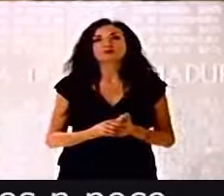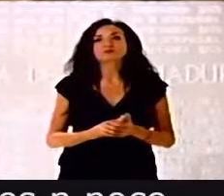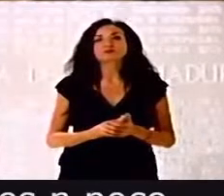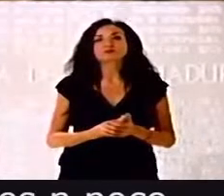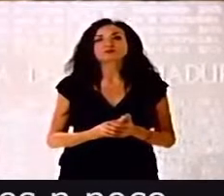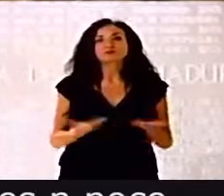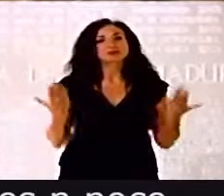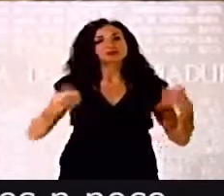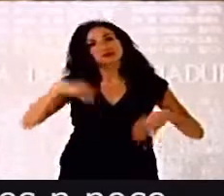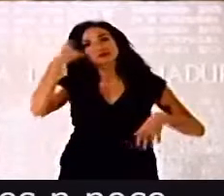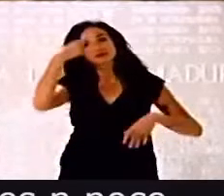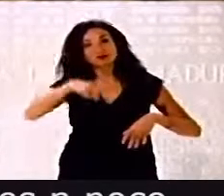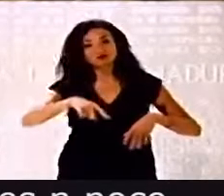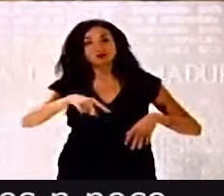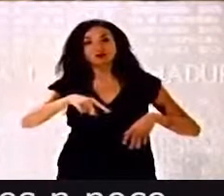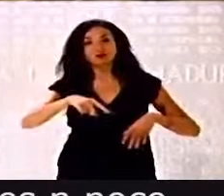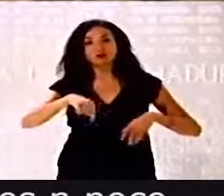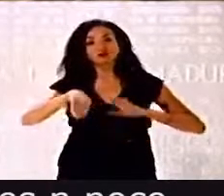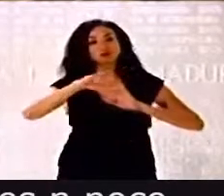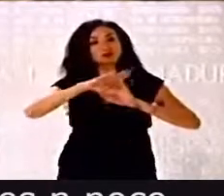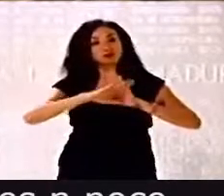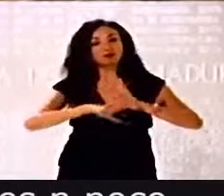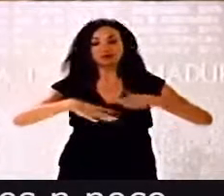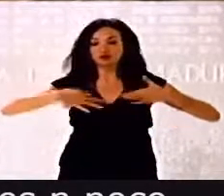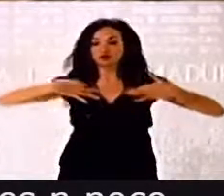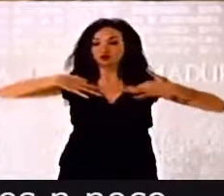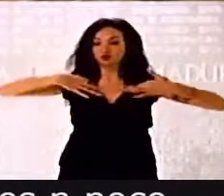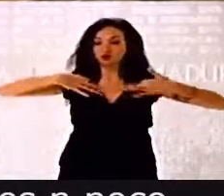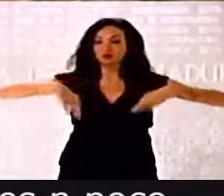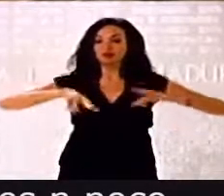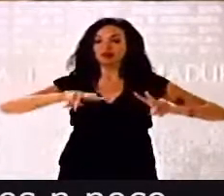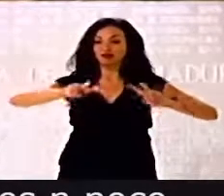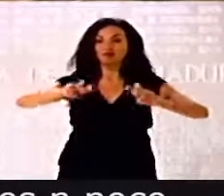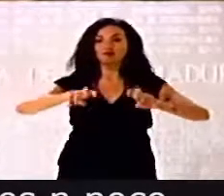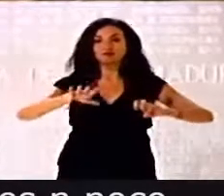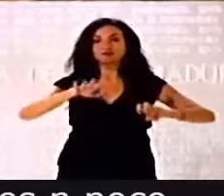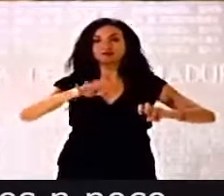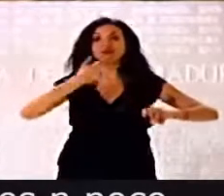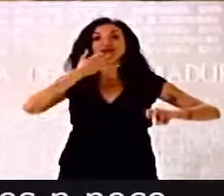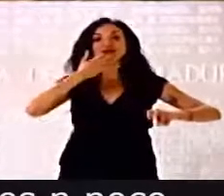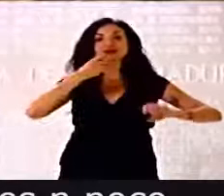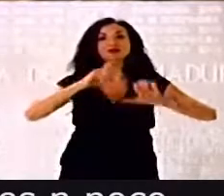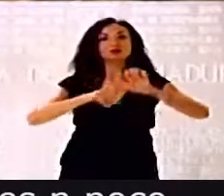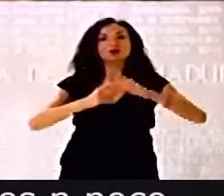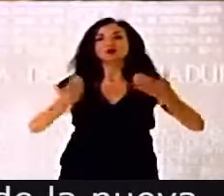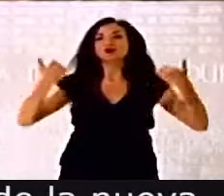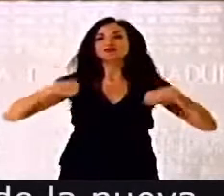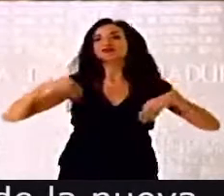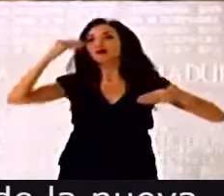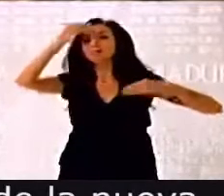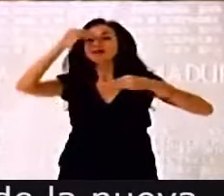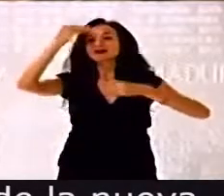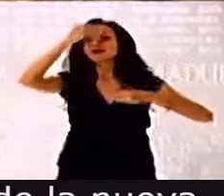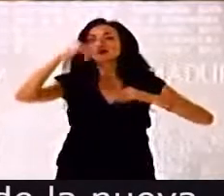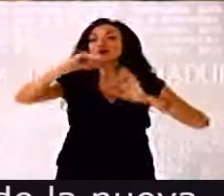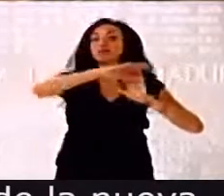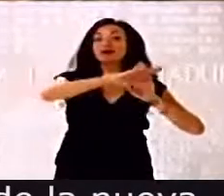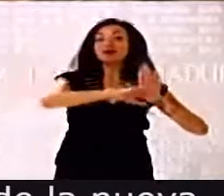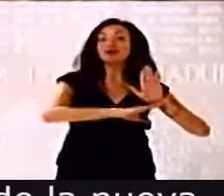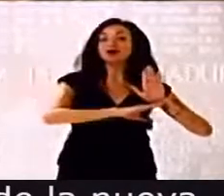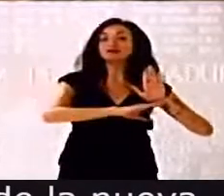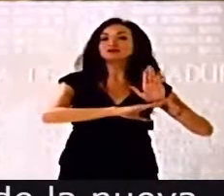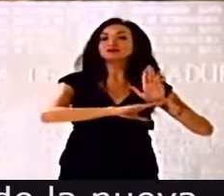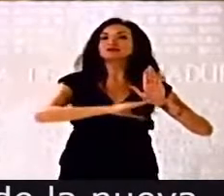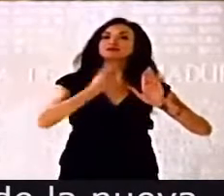ya conocemos, las medidas para la nueva normalidad, digamos, era por si Extremadura tenía previsto ya implementar alguna